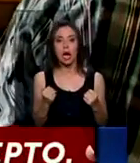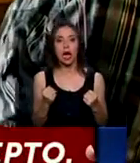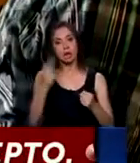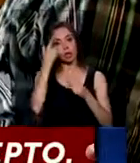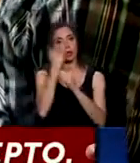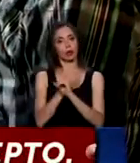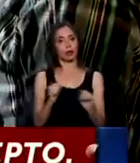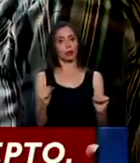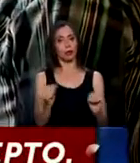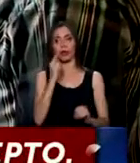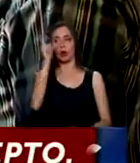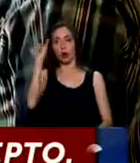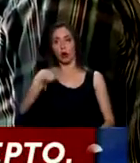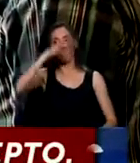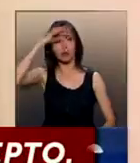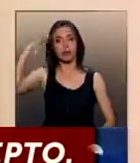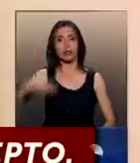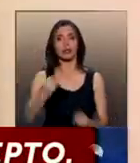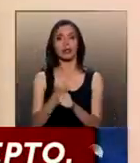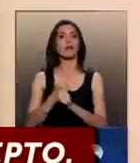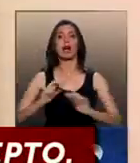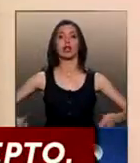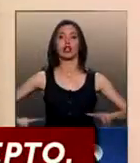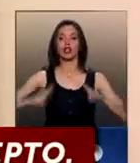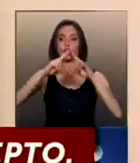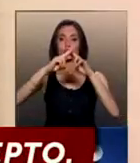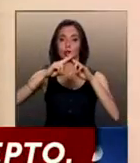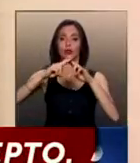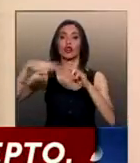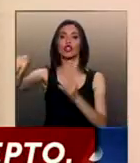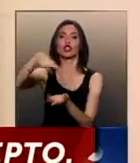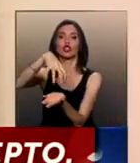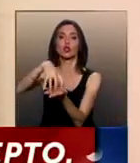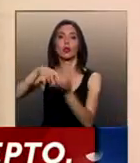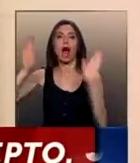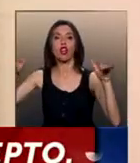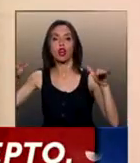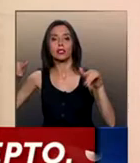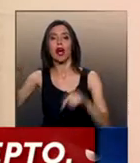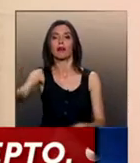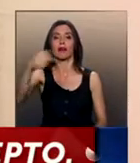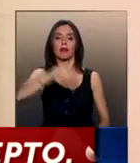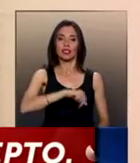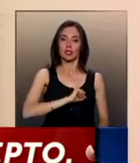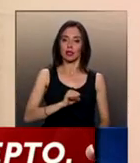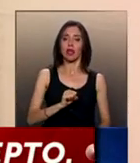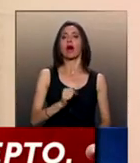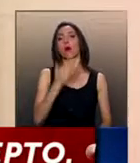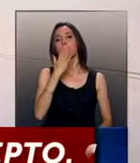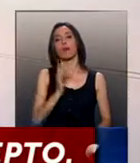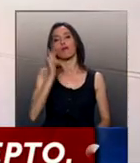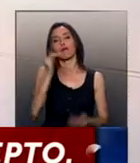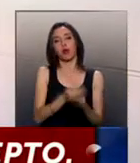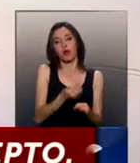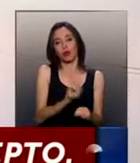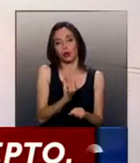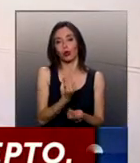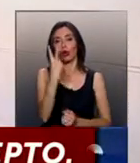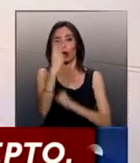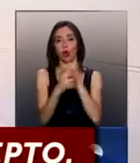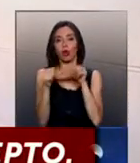Increíble. Fernando es un esforzado constructor que llegó desde Los Ángeles a la capital para mejorar su futuro. Dice que los 2 años que lleva